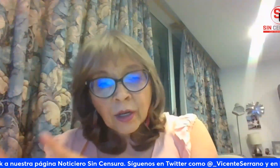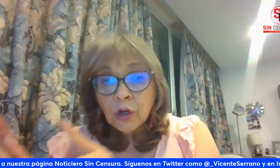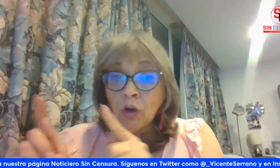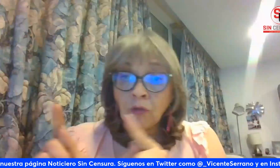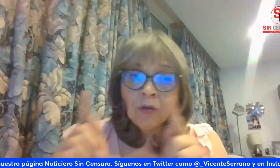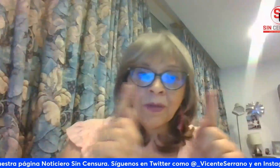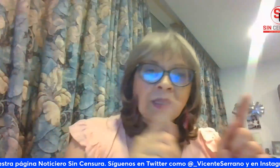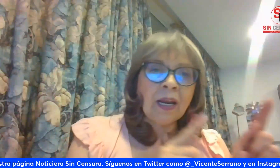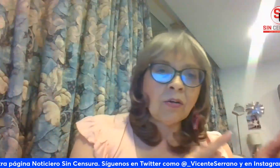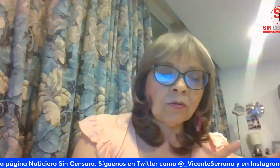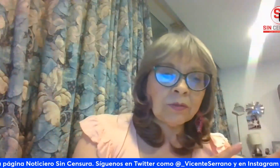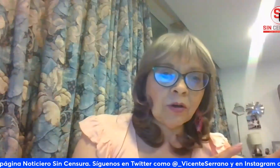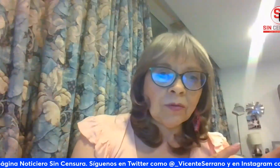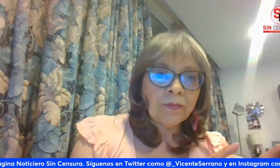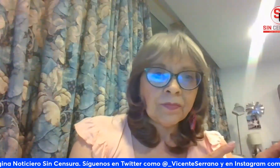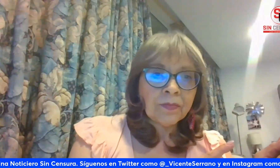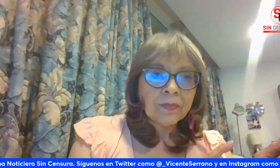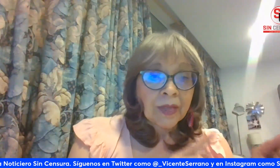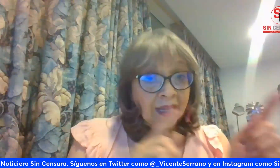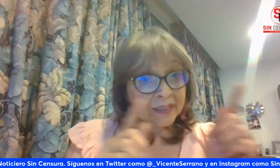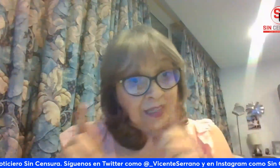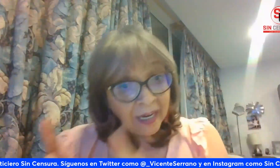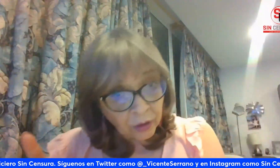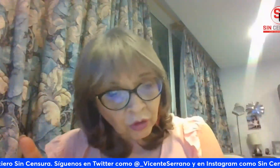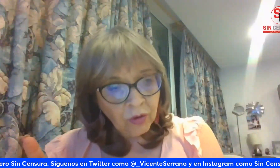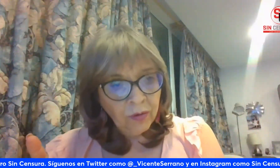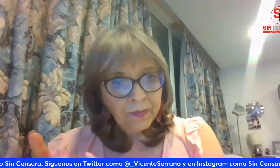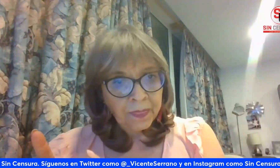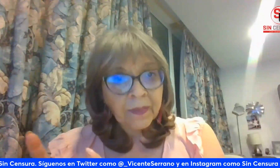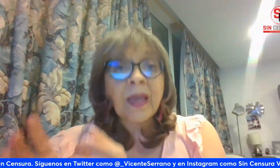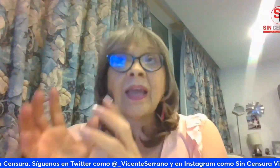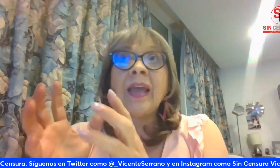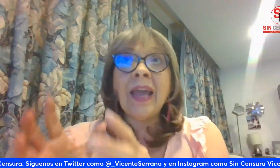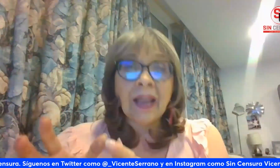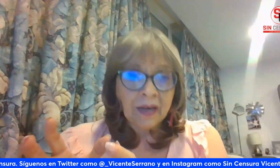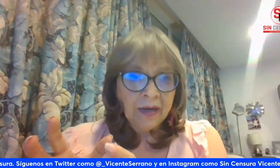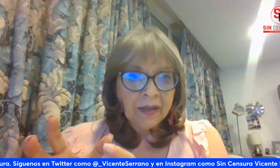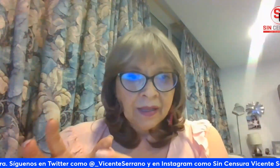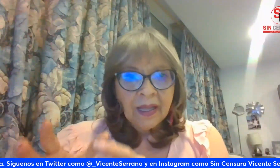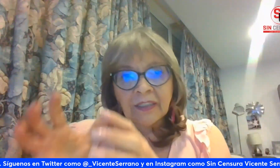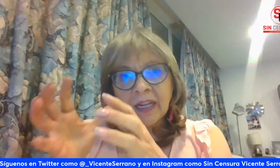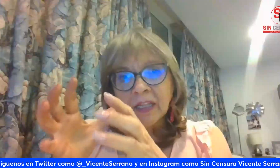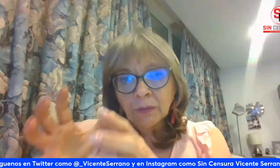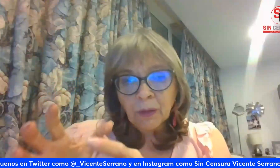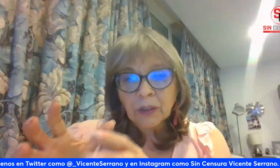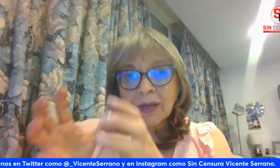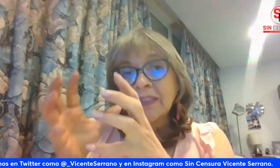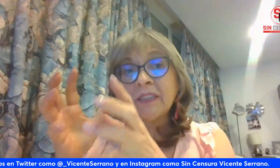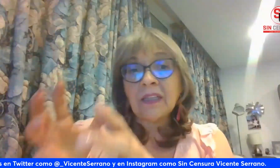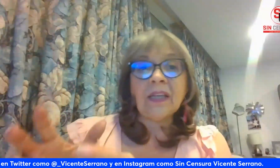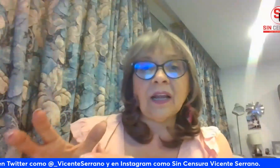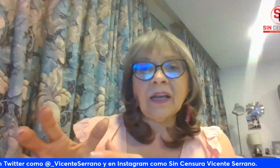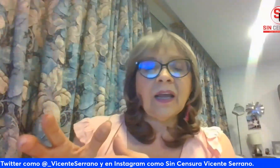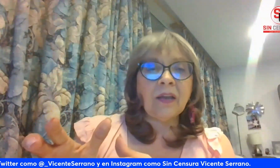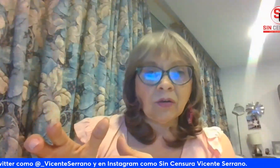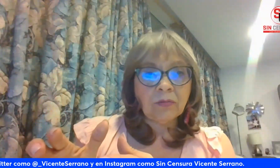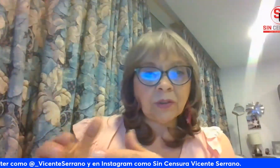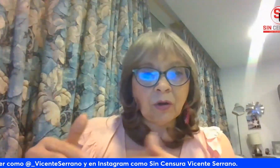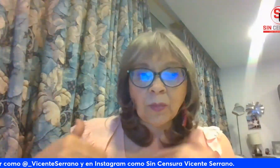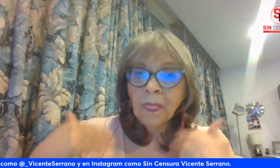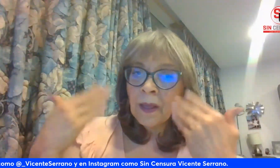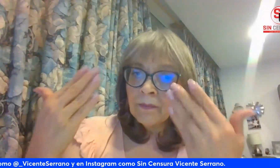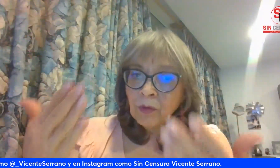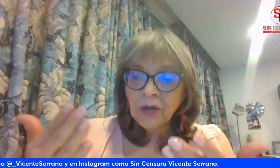que él no fomenta la corrupción. Es cierto que él estaría dispuesto a que si se entera que